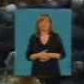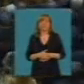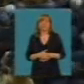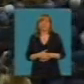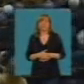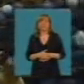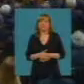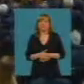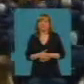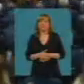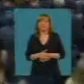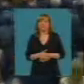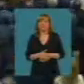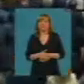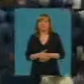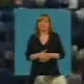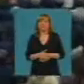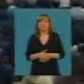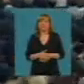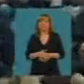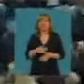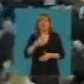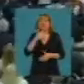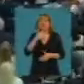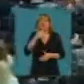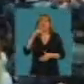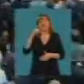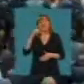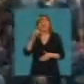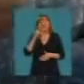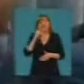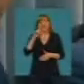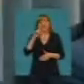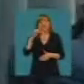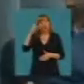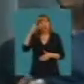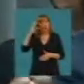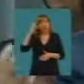Profesor Alberto Stanislao Sileoni, ministro de Educación.